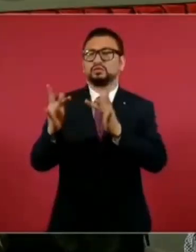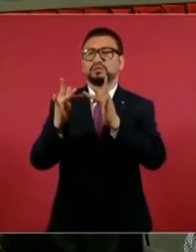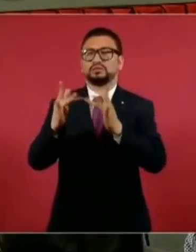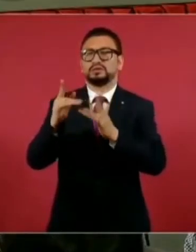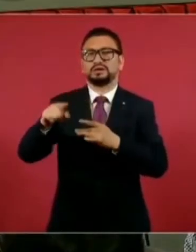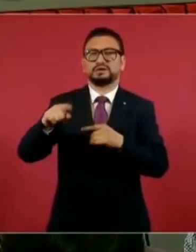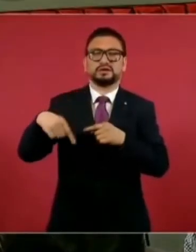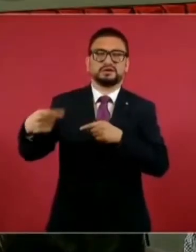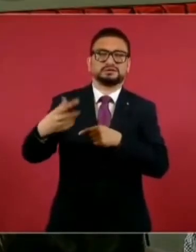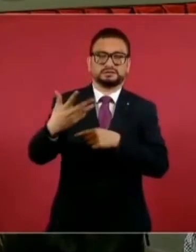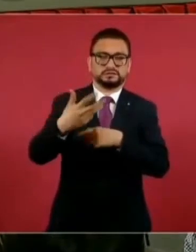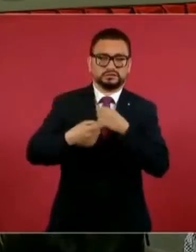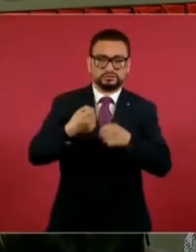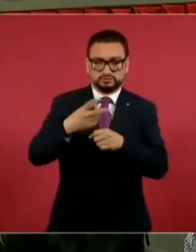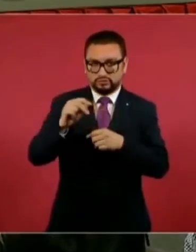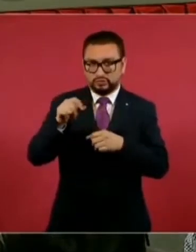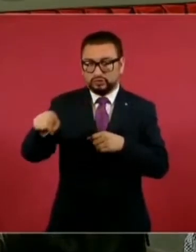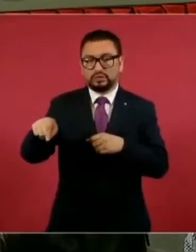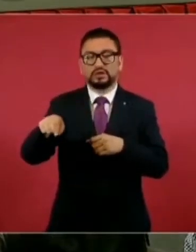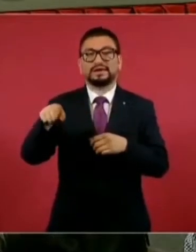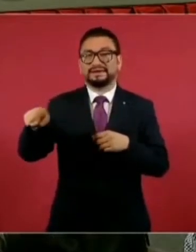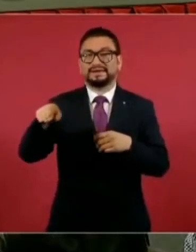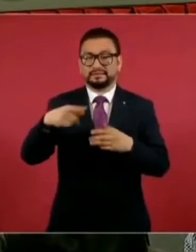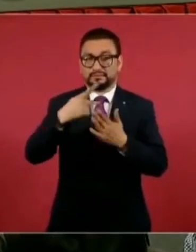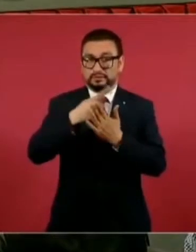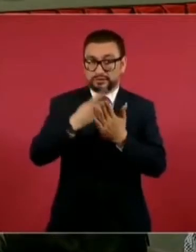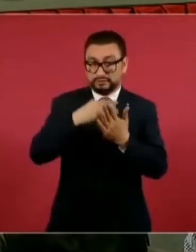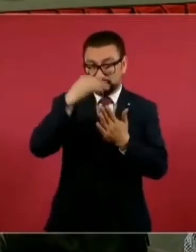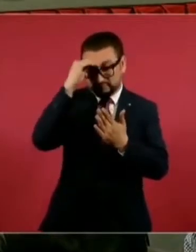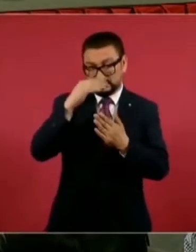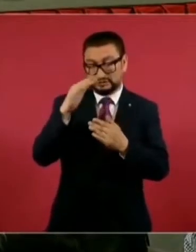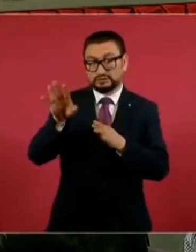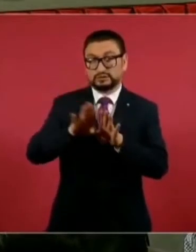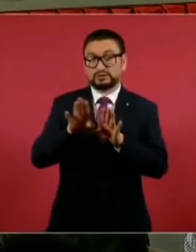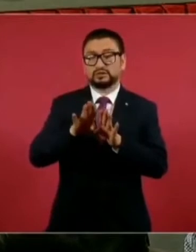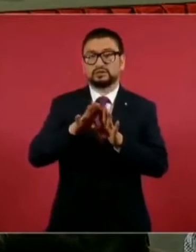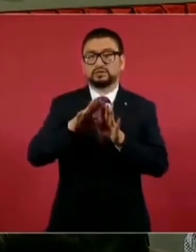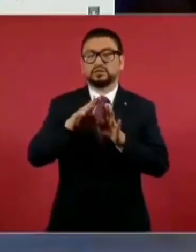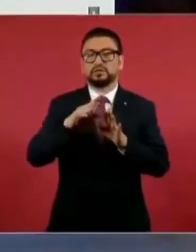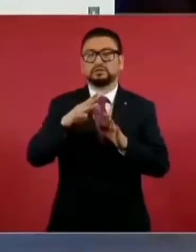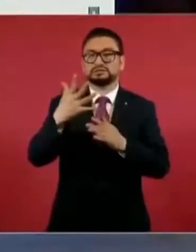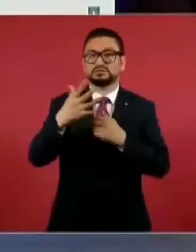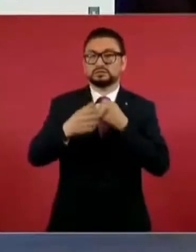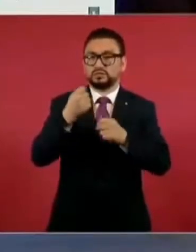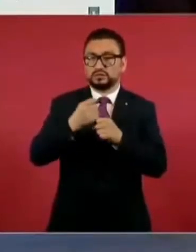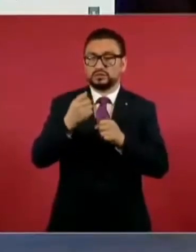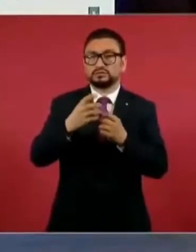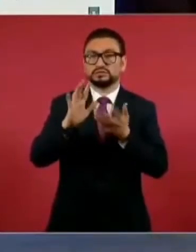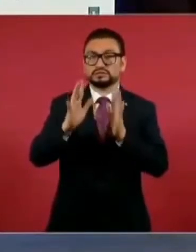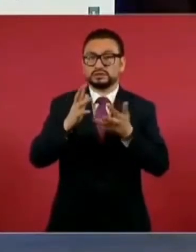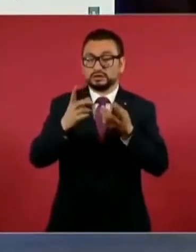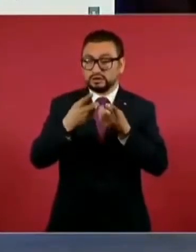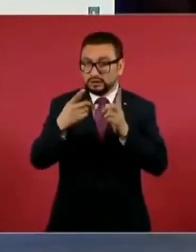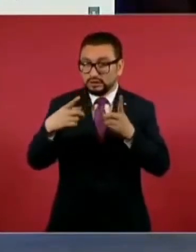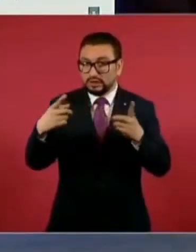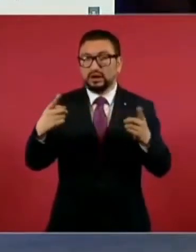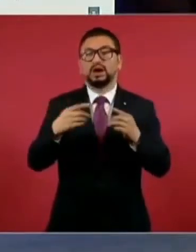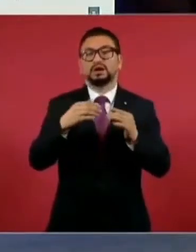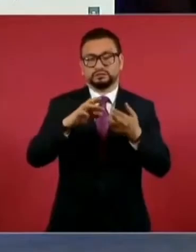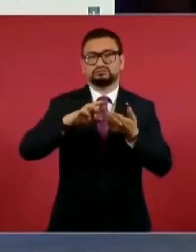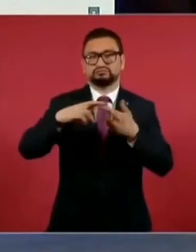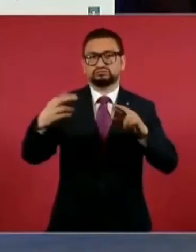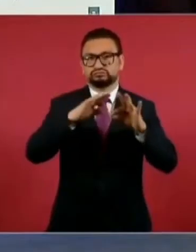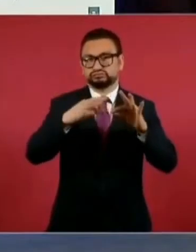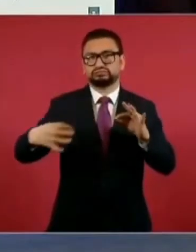5 años, ¿no? Puede ser que si estaba planeado para 5 años y hay un desarrollo de cualquier tipo de las que ya comenté, puede hacer que la obra